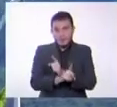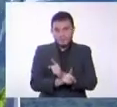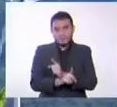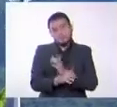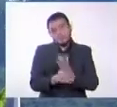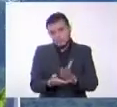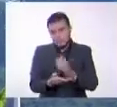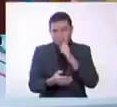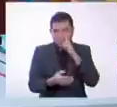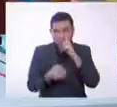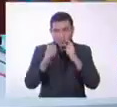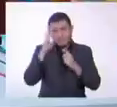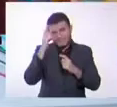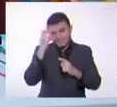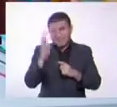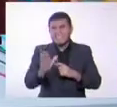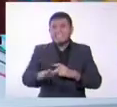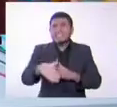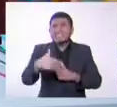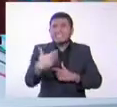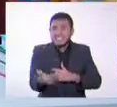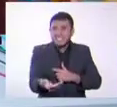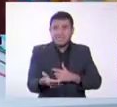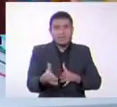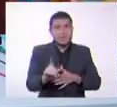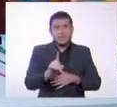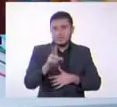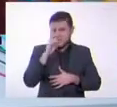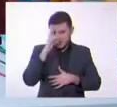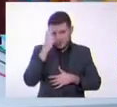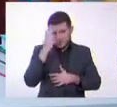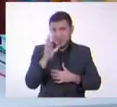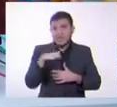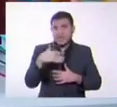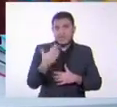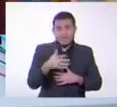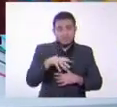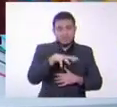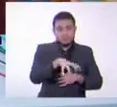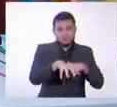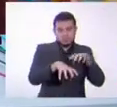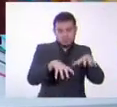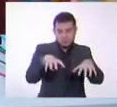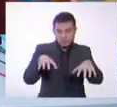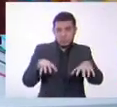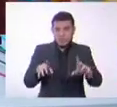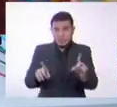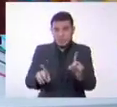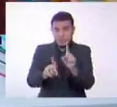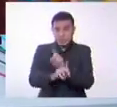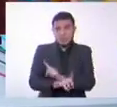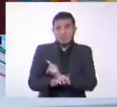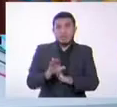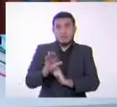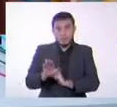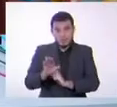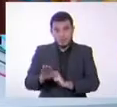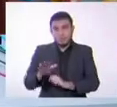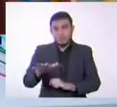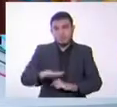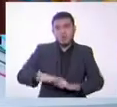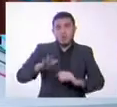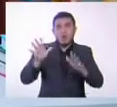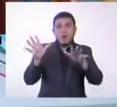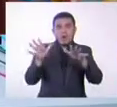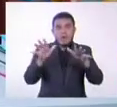¿Qué significa esto? No quiere decir que los biomas modifiquen sus condiciones físicas o